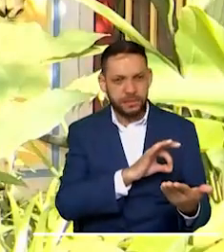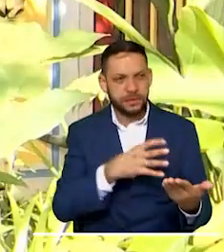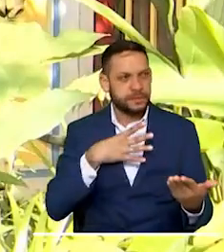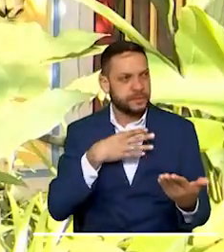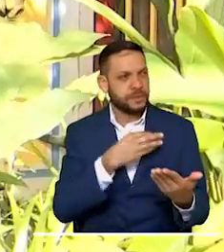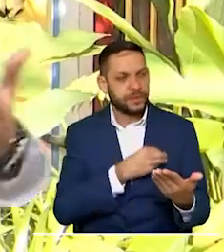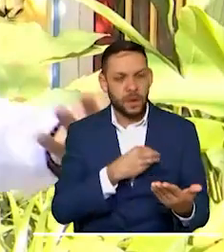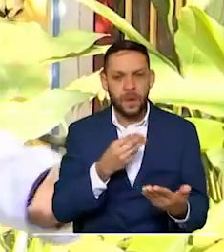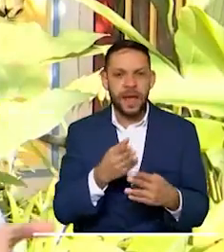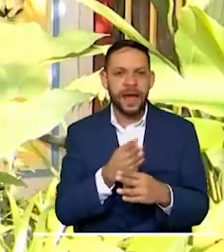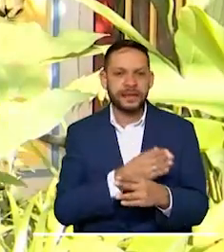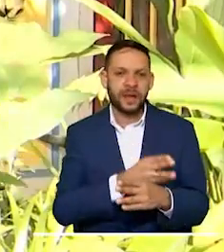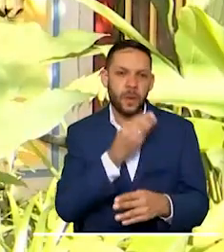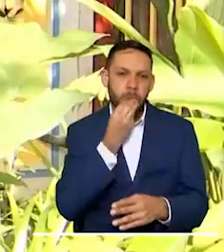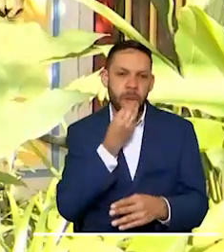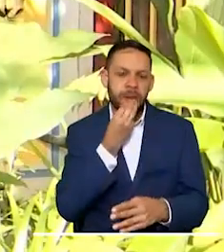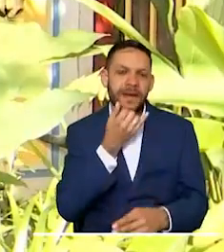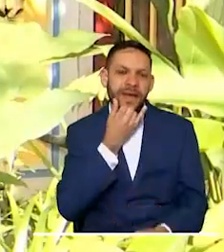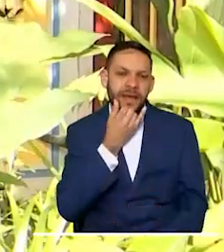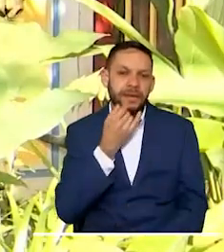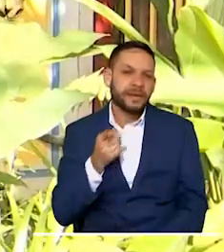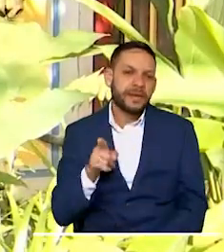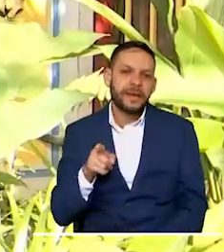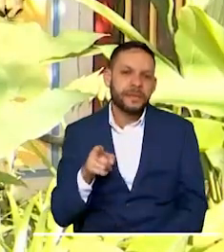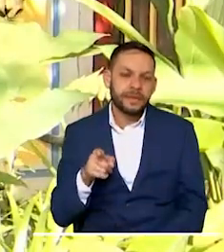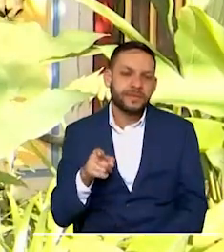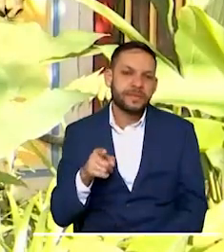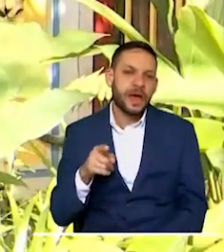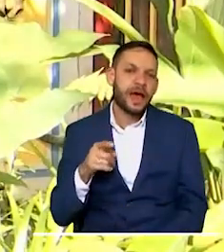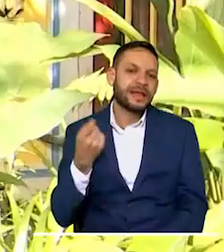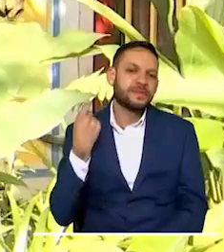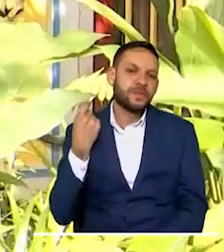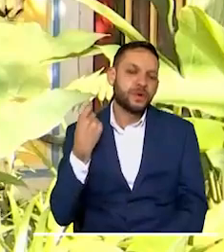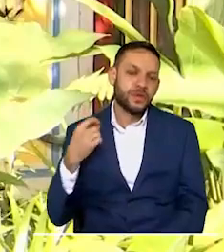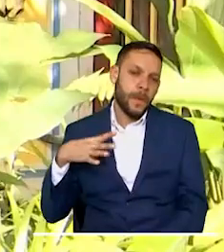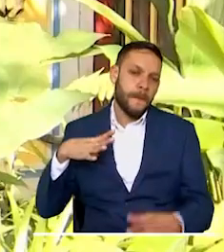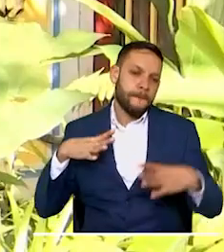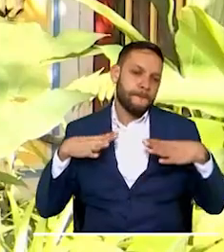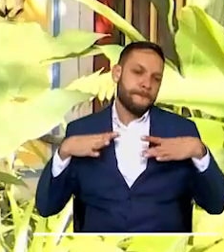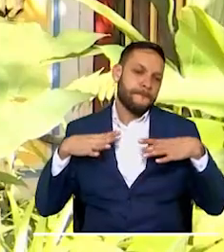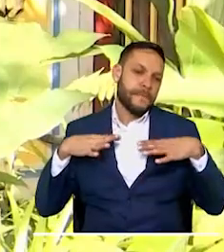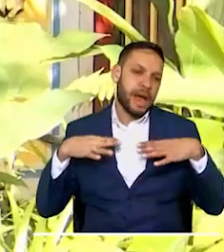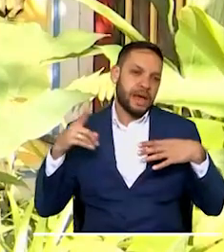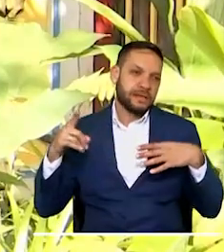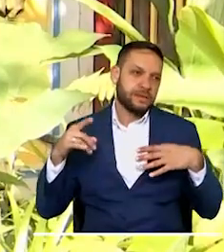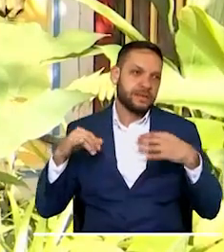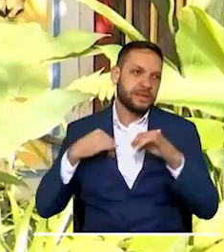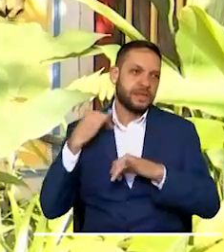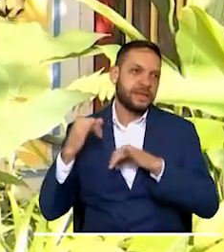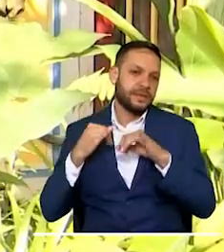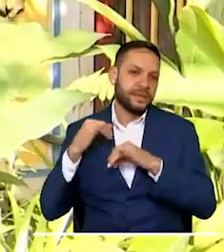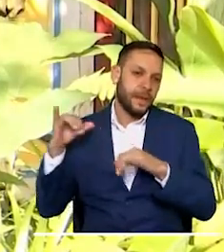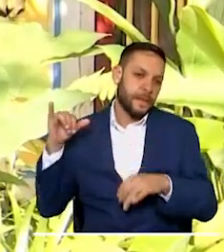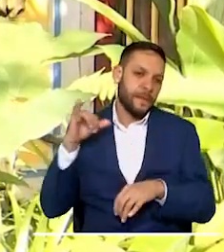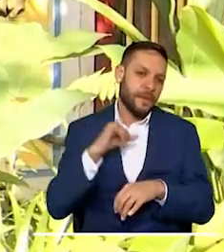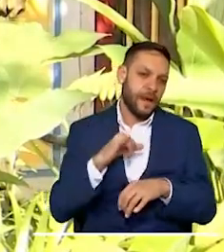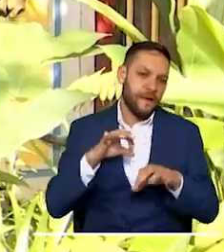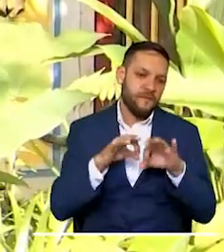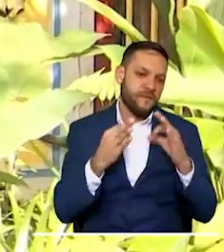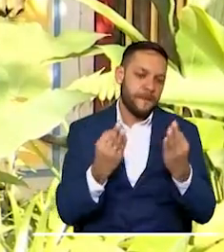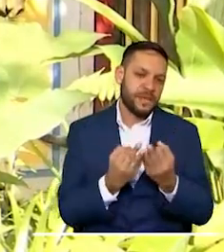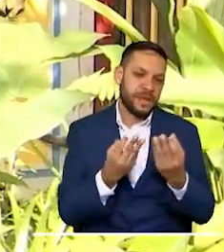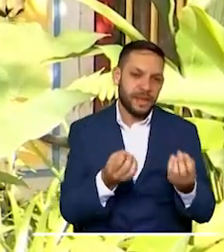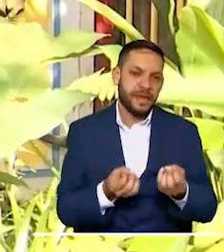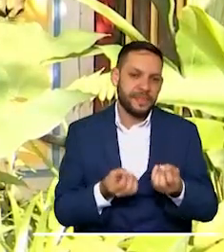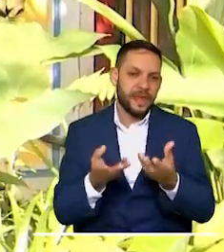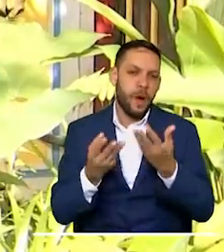la dieta del día anterior, pues resulta que acababa de llegar del extranjero y en su casa pues lo habían recibido con un alimento muy rico en grasas